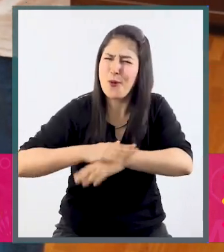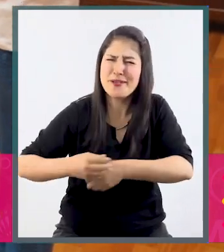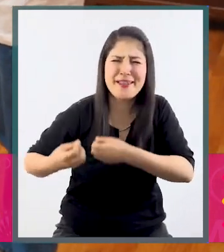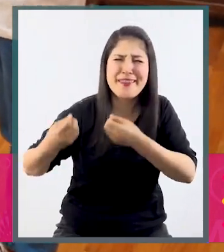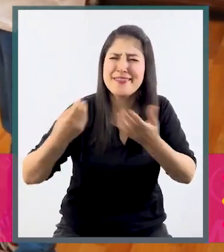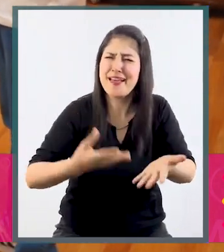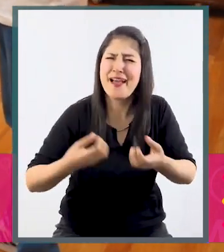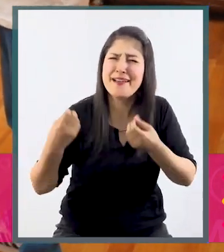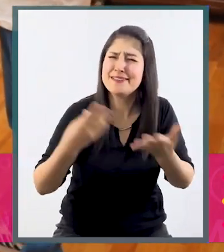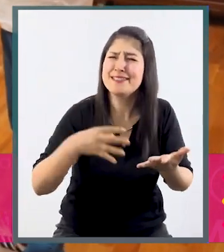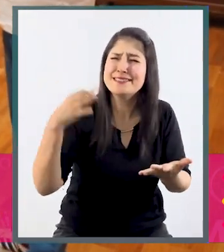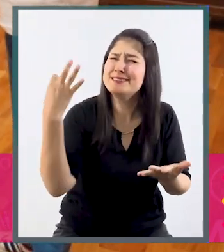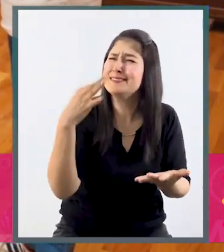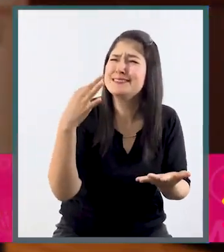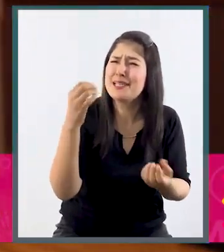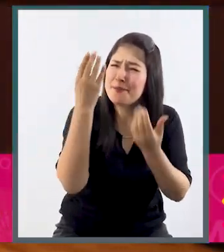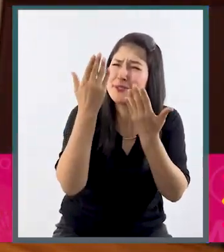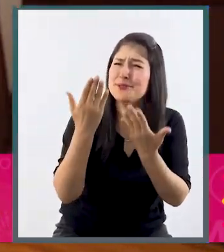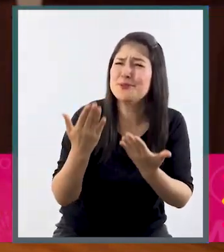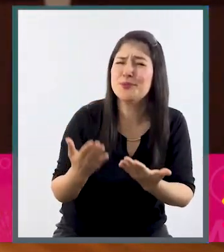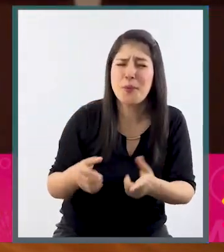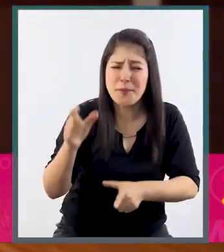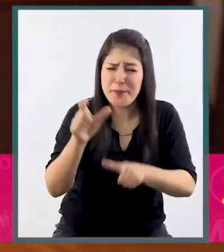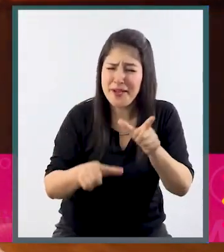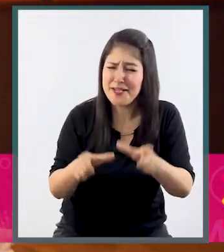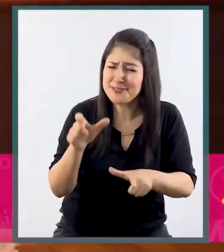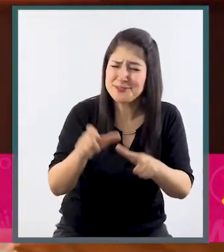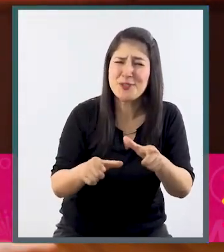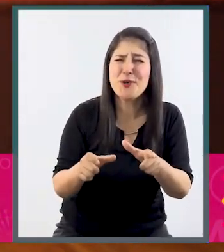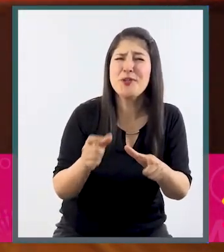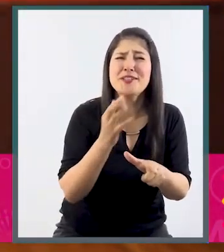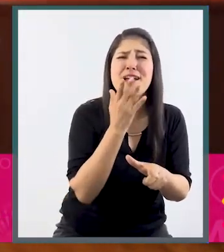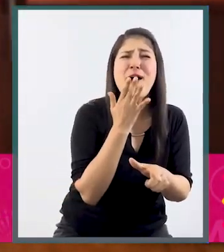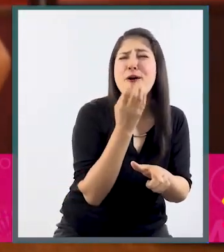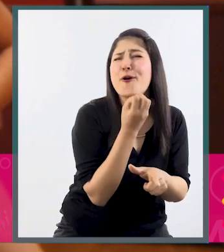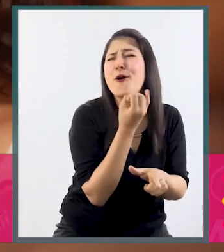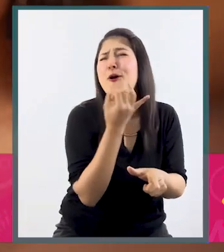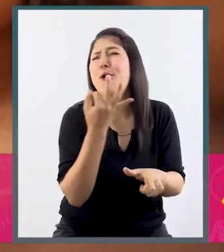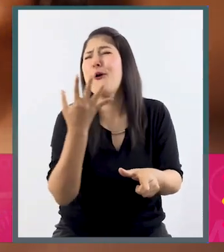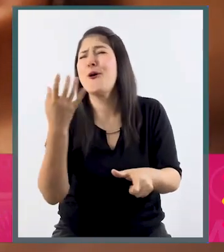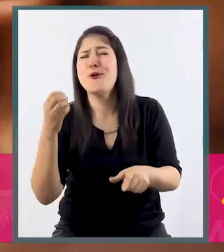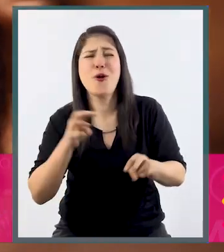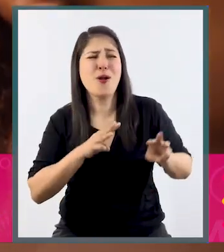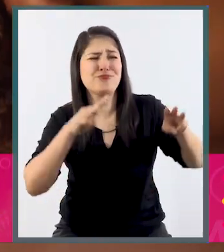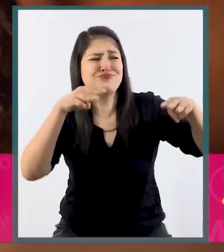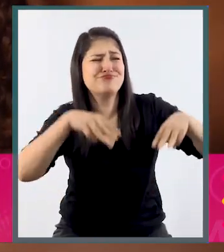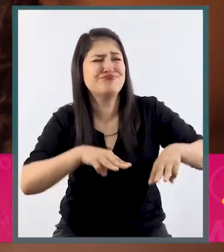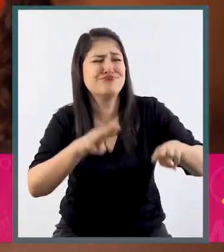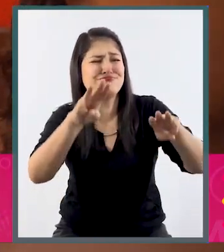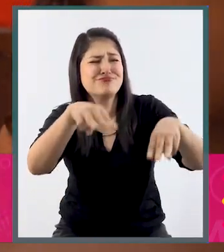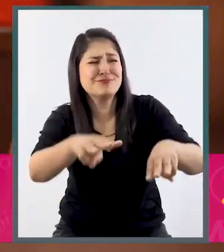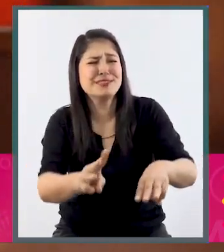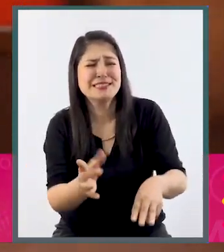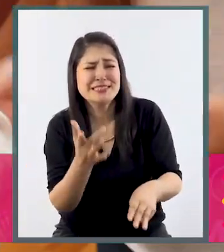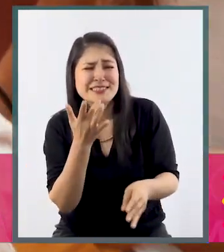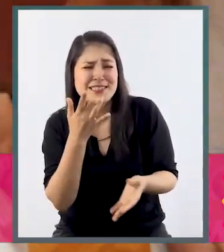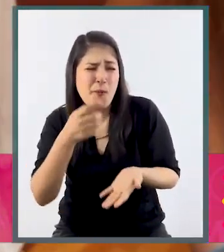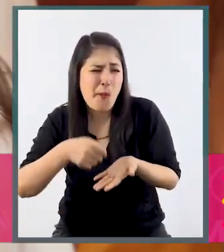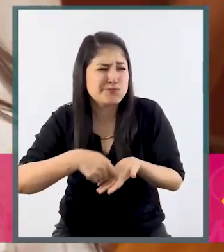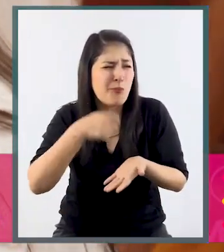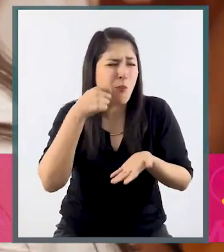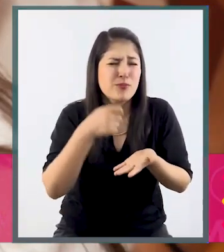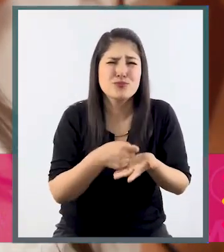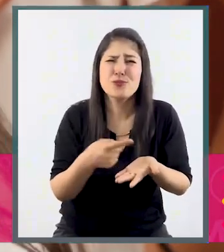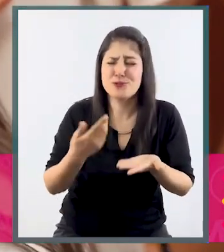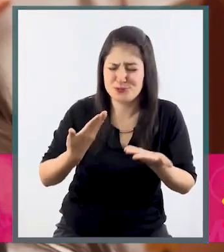siempre fuiste tú. Tu gente y tus colores, tus mares y sabores.